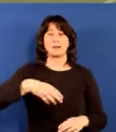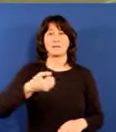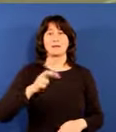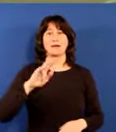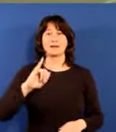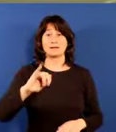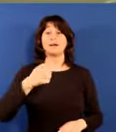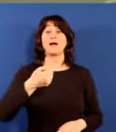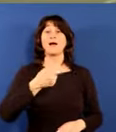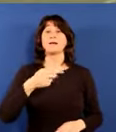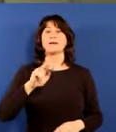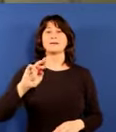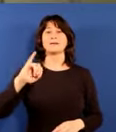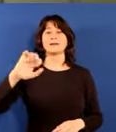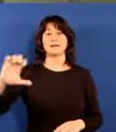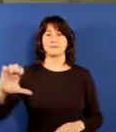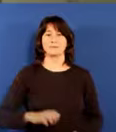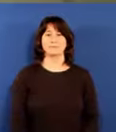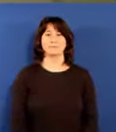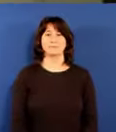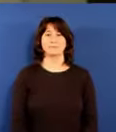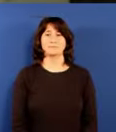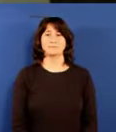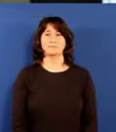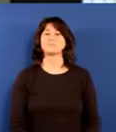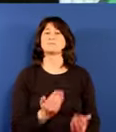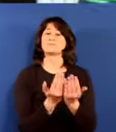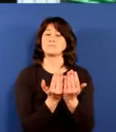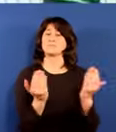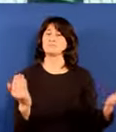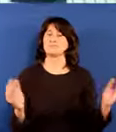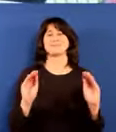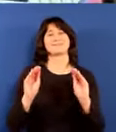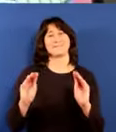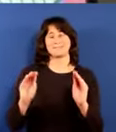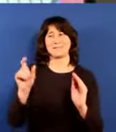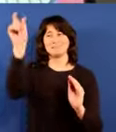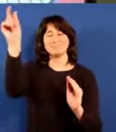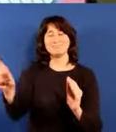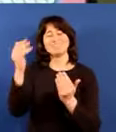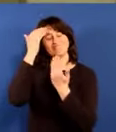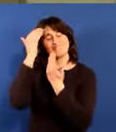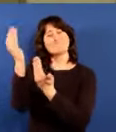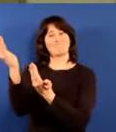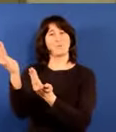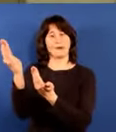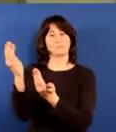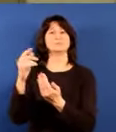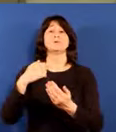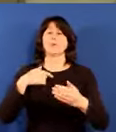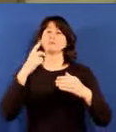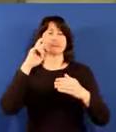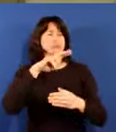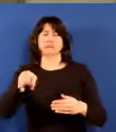de portadas de libros y revistas, carteles, etc. Además, se ha editado un catálogo con imágenes de muchas de sus obras.